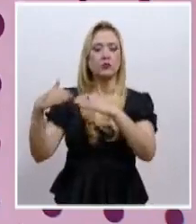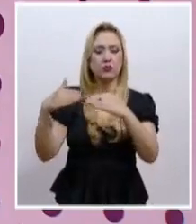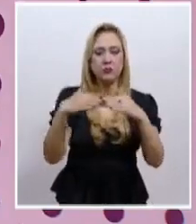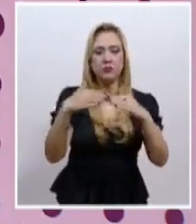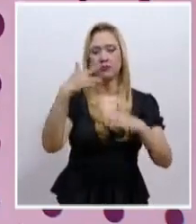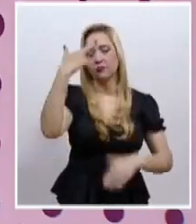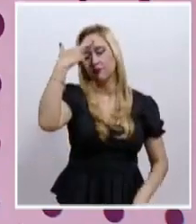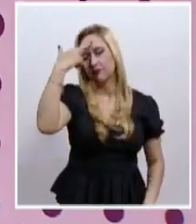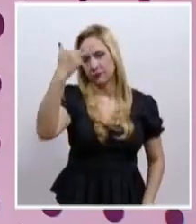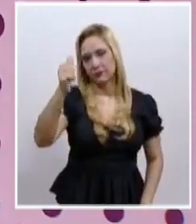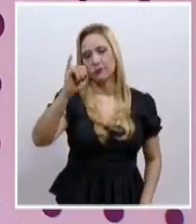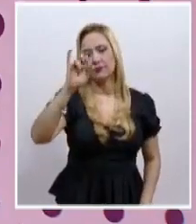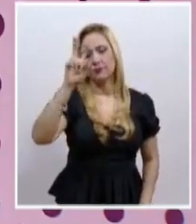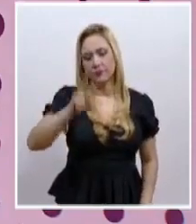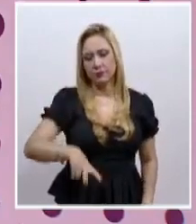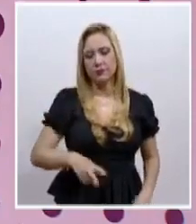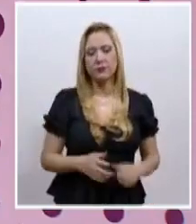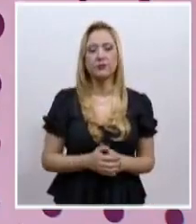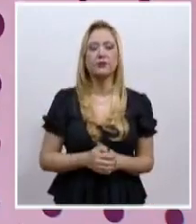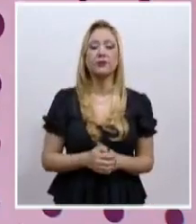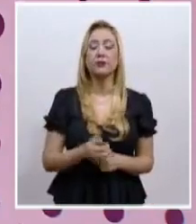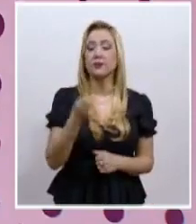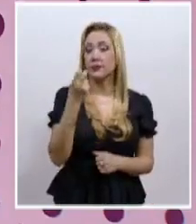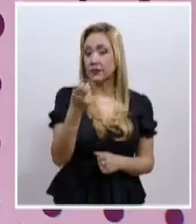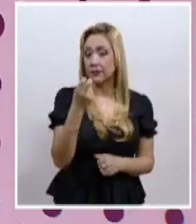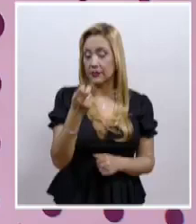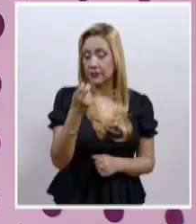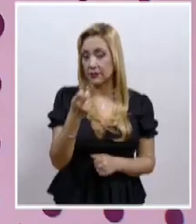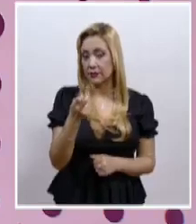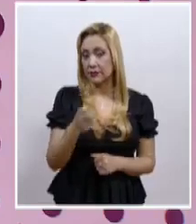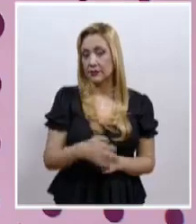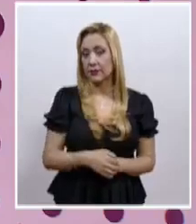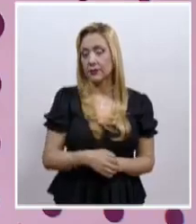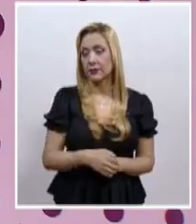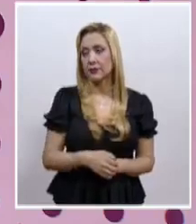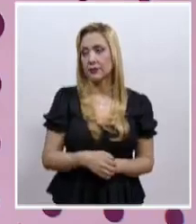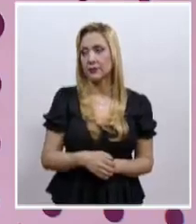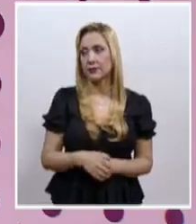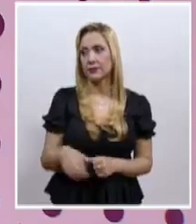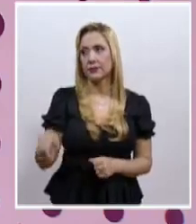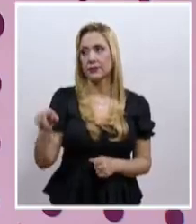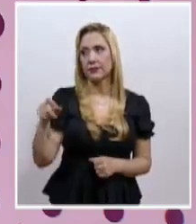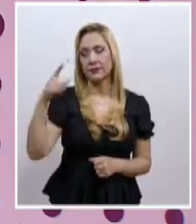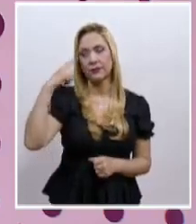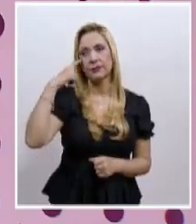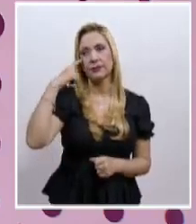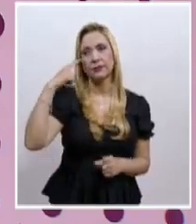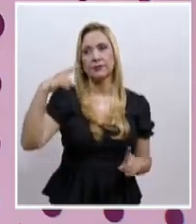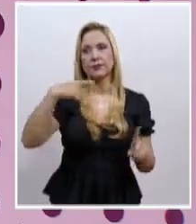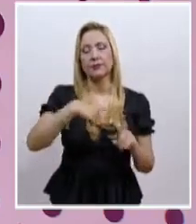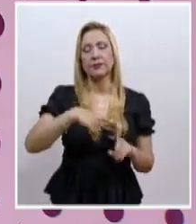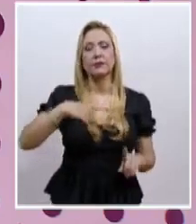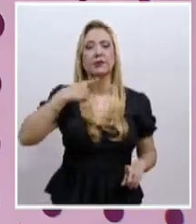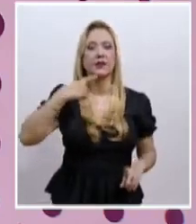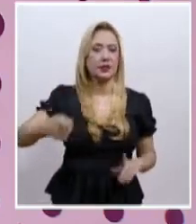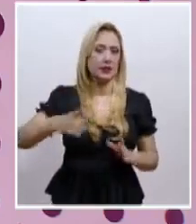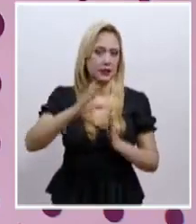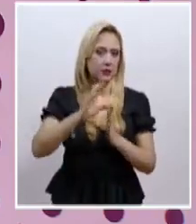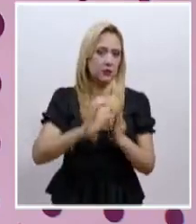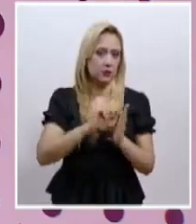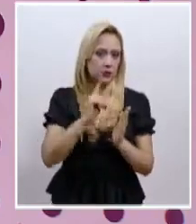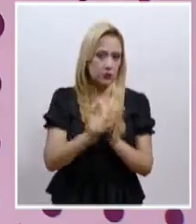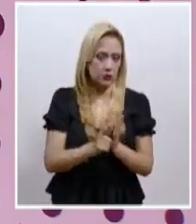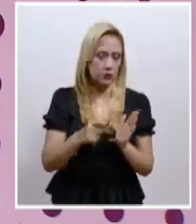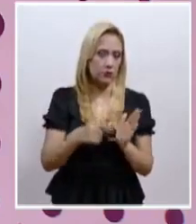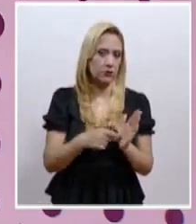proporcional, como la entendemos, ¿no? Ese es, digamos, si nos quedamos en el tema meramente de lo que dice la Constitución, y esas